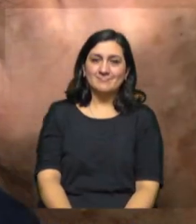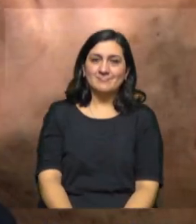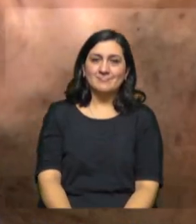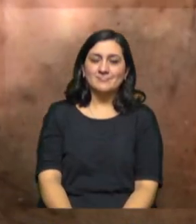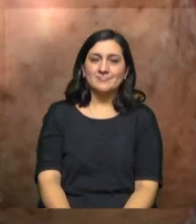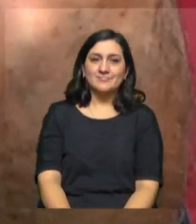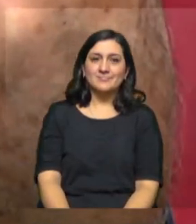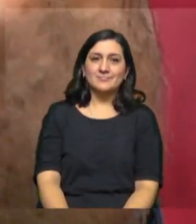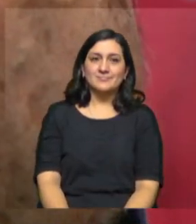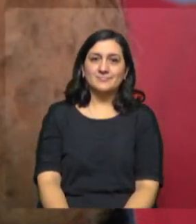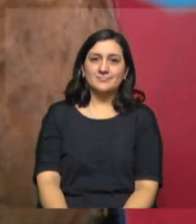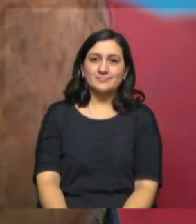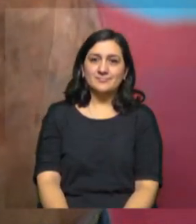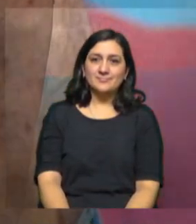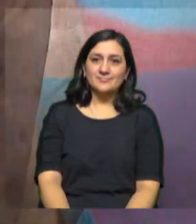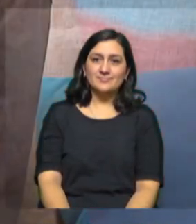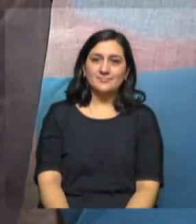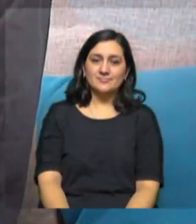Dejarte ser una niña